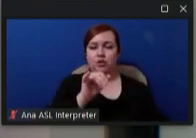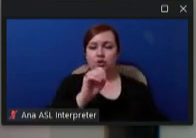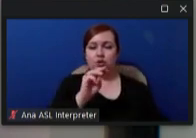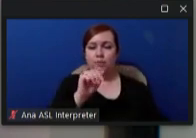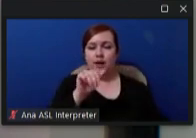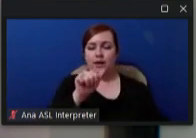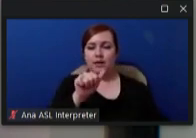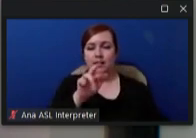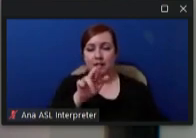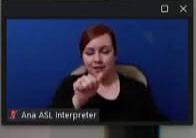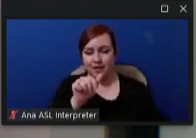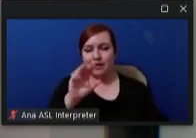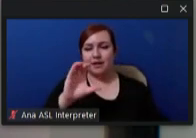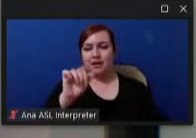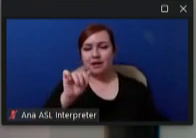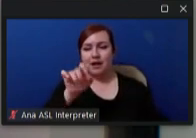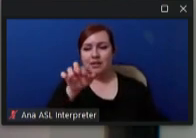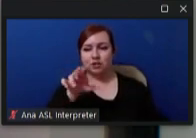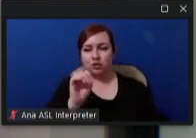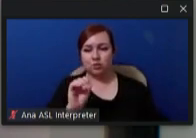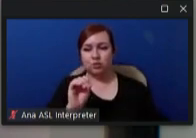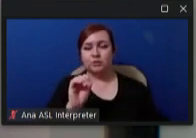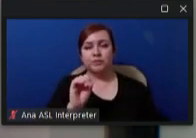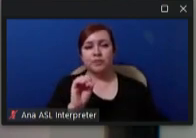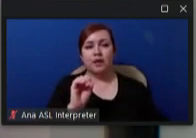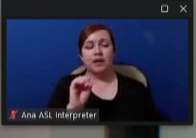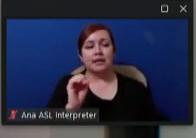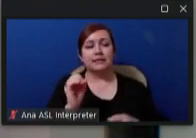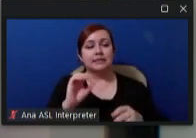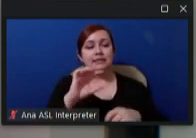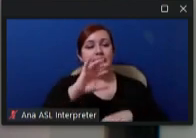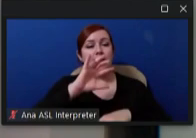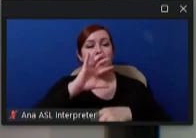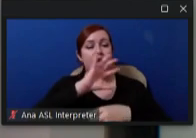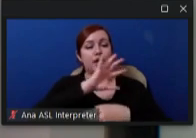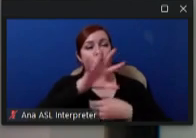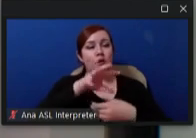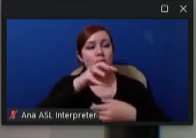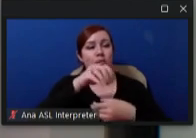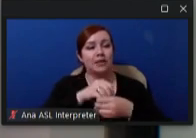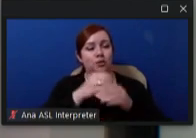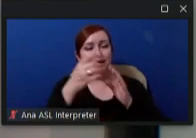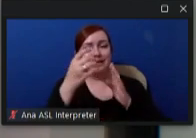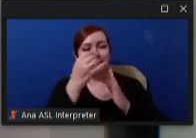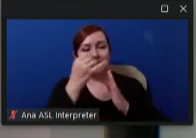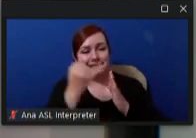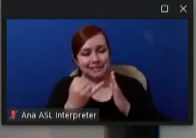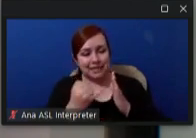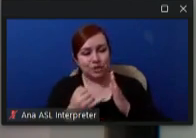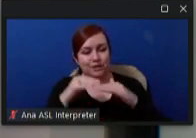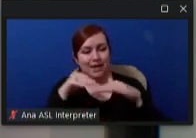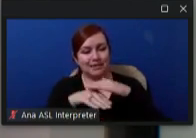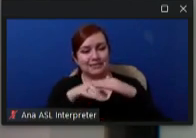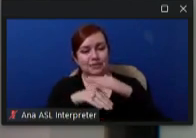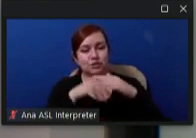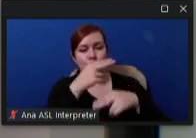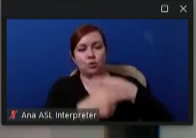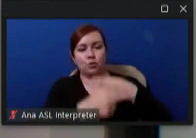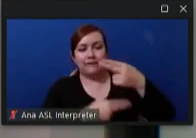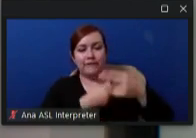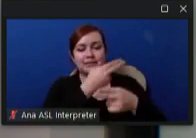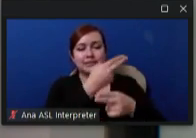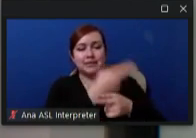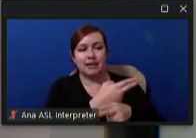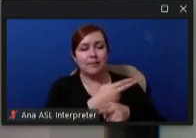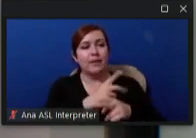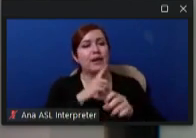su construcción próximamente, se están incorporando el diseño de acceso universal para asegurar que las personas